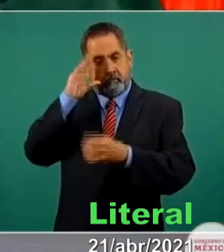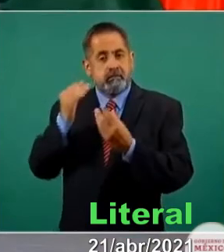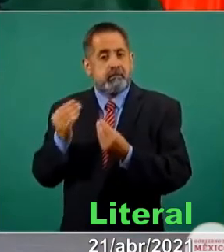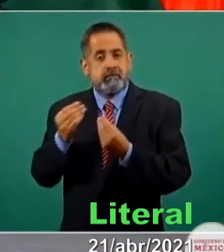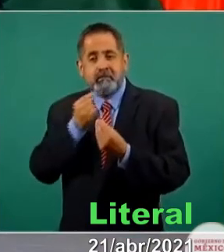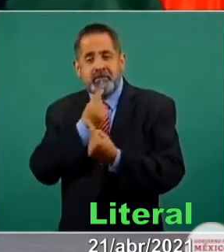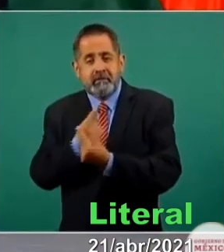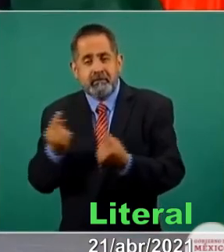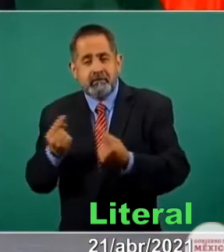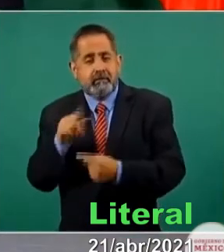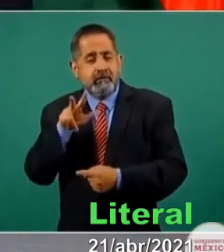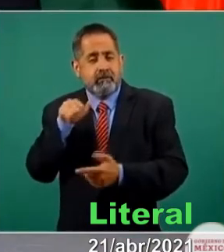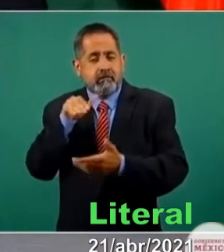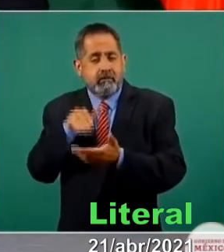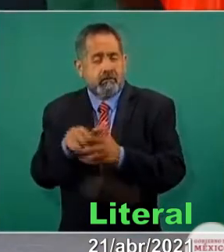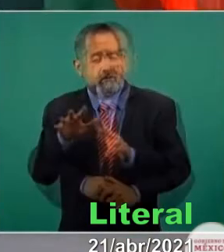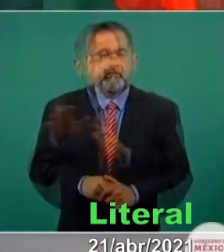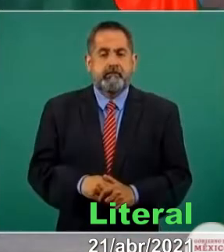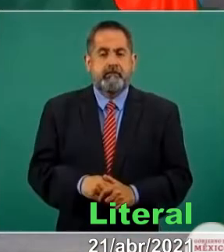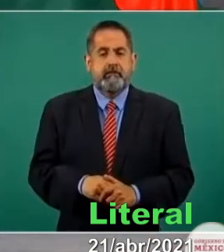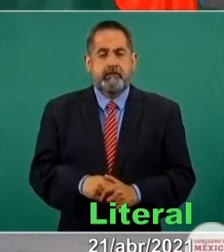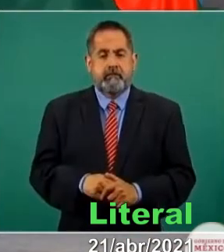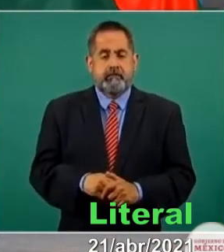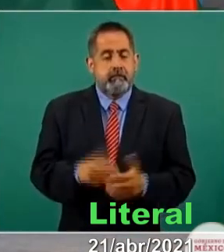18.800 en marzo.